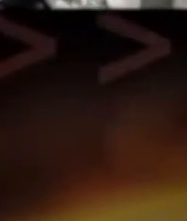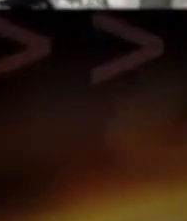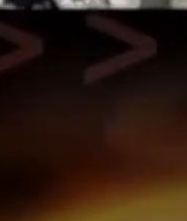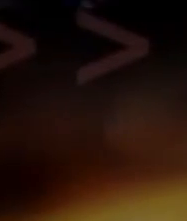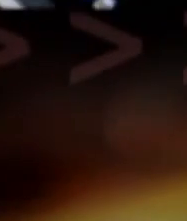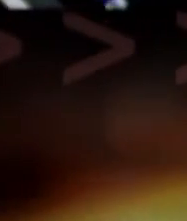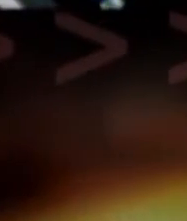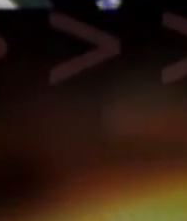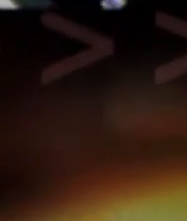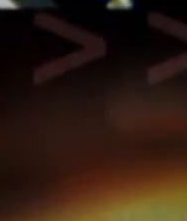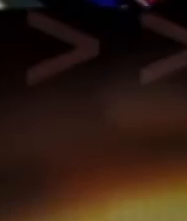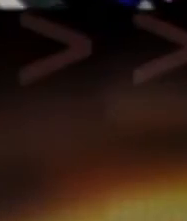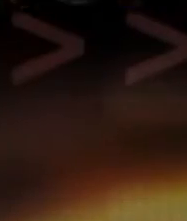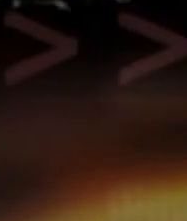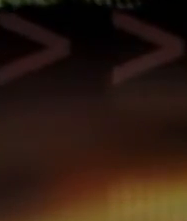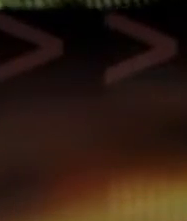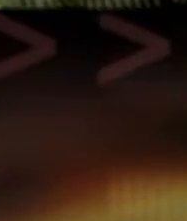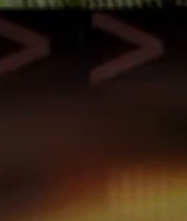Música